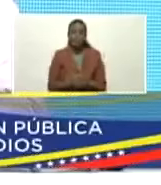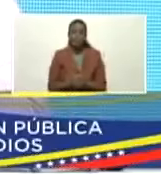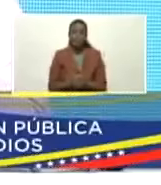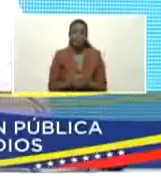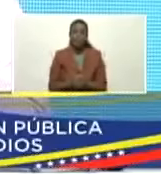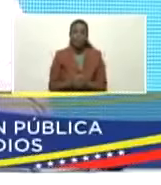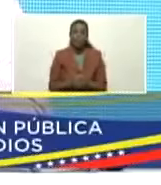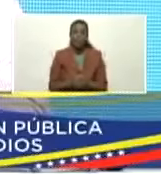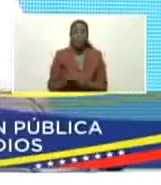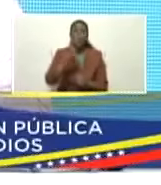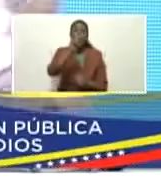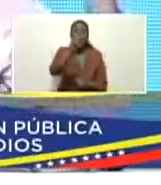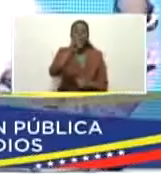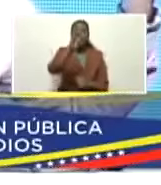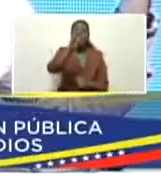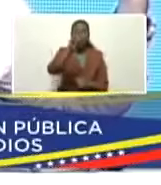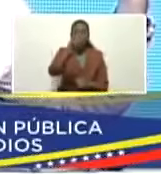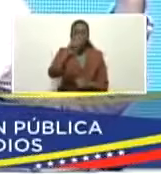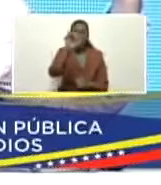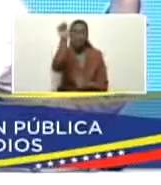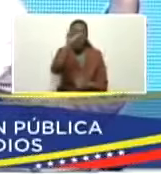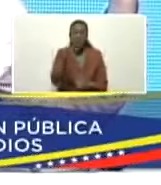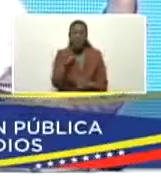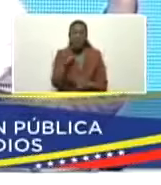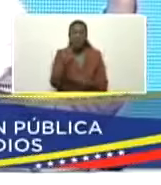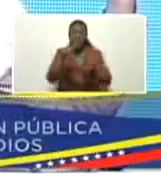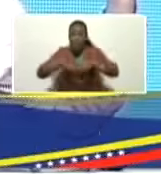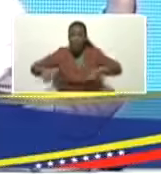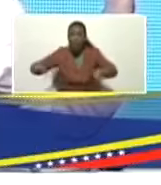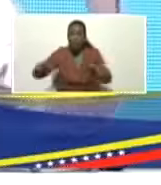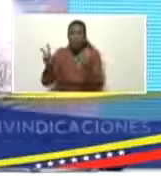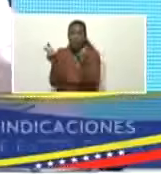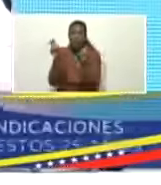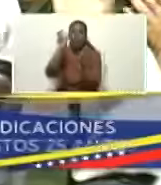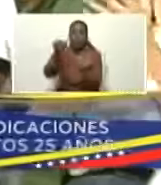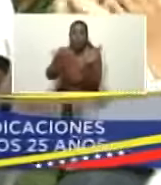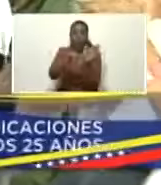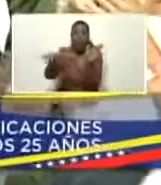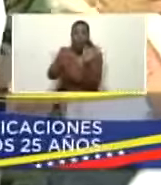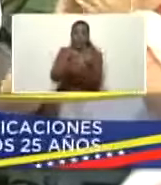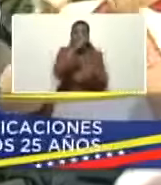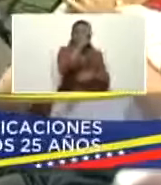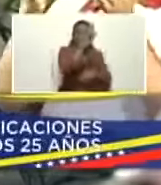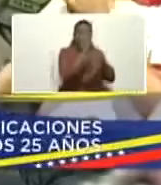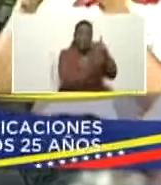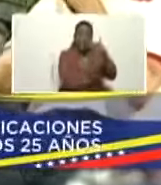Seguridad. Y le estamos entregando su sede de paquete también aquí.